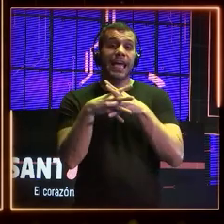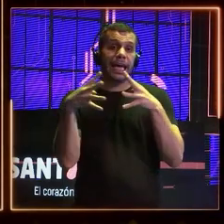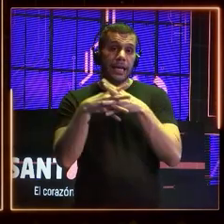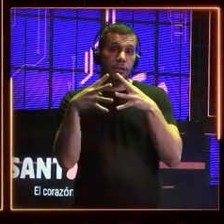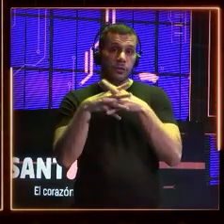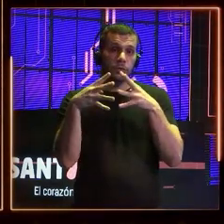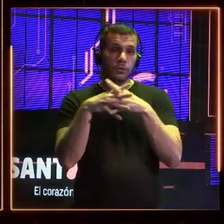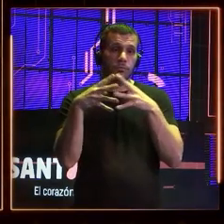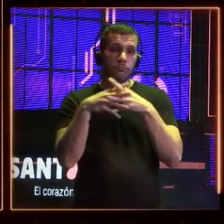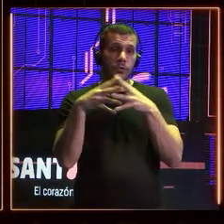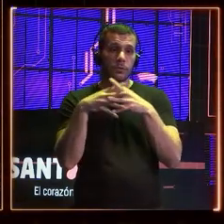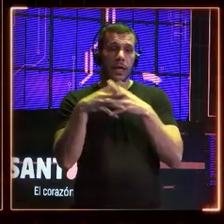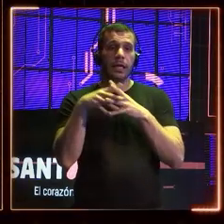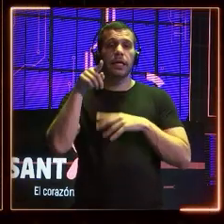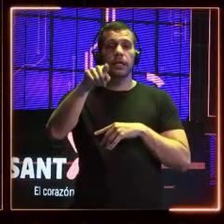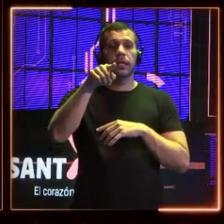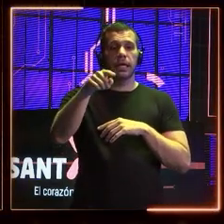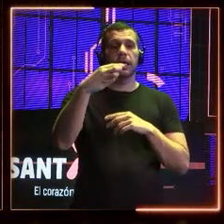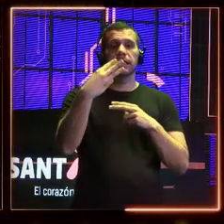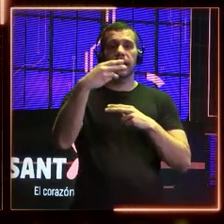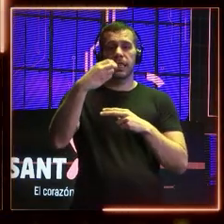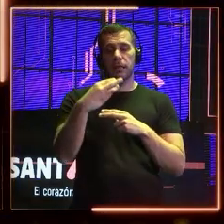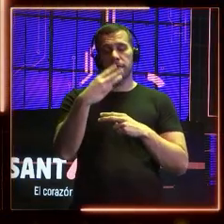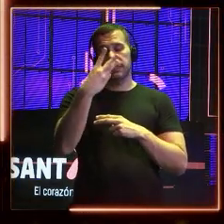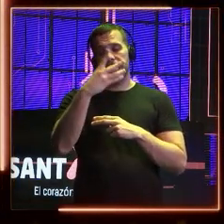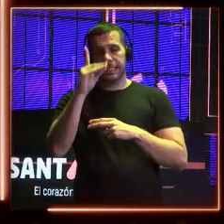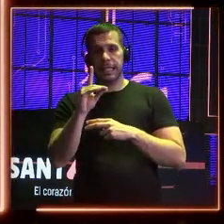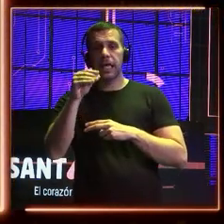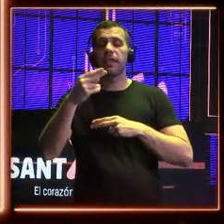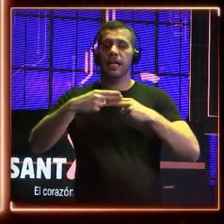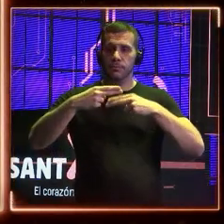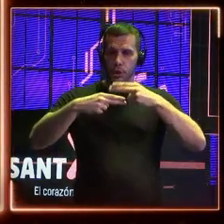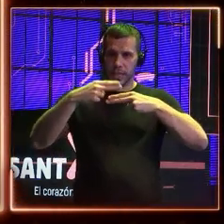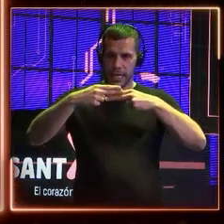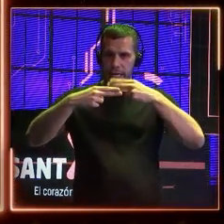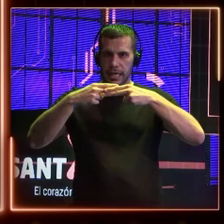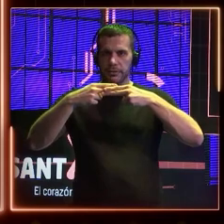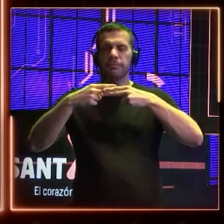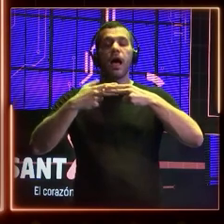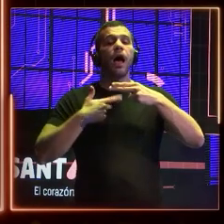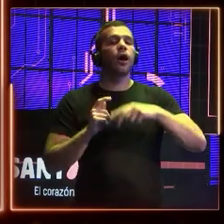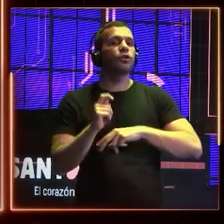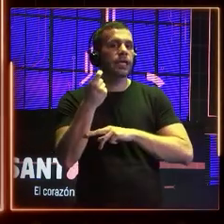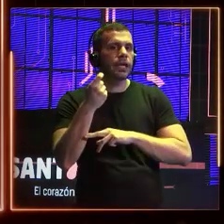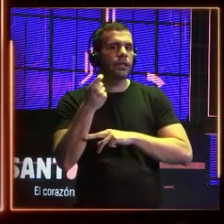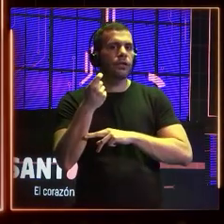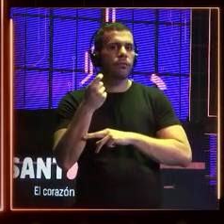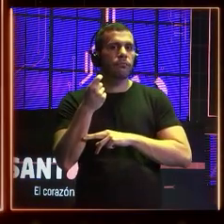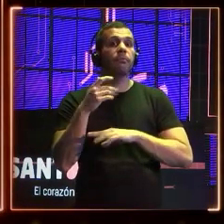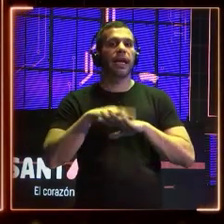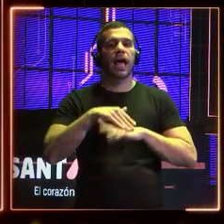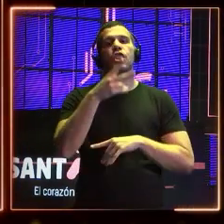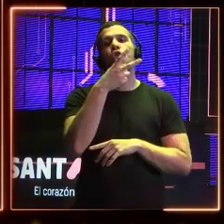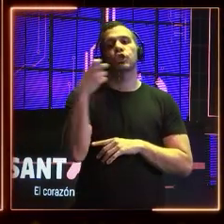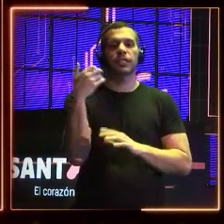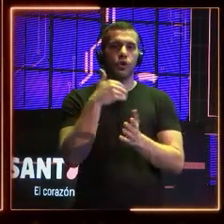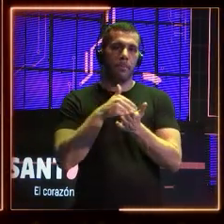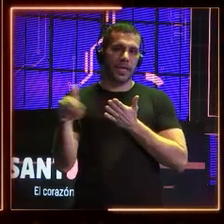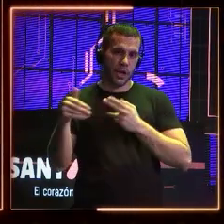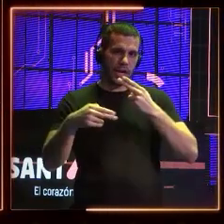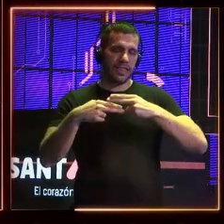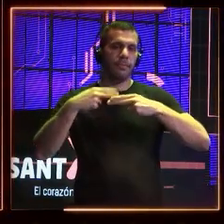proteínas que son el elemento básico de la vida y ha conseguido hacerlo para 200 millones de proteínas antes